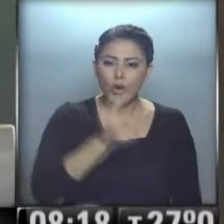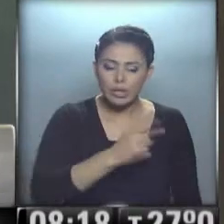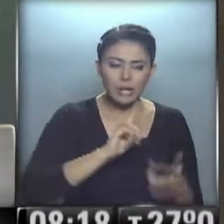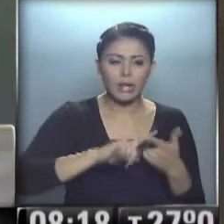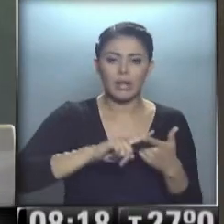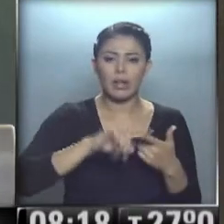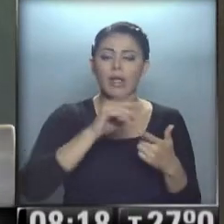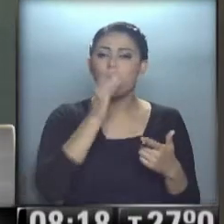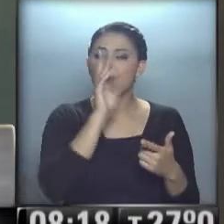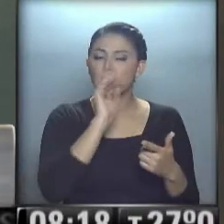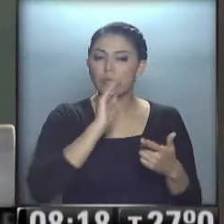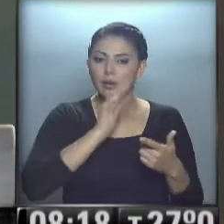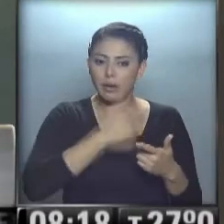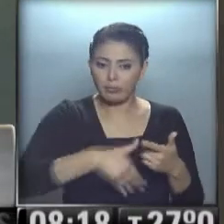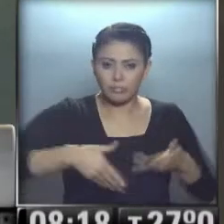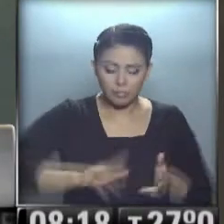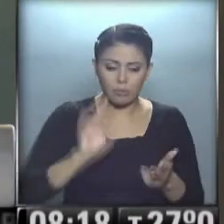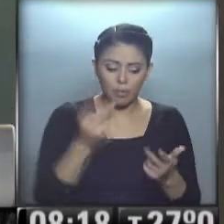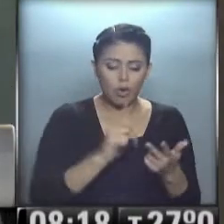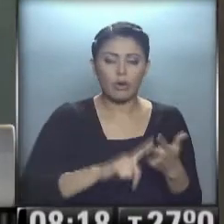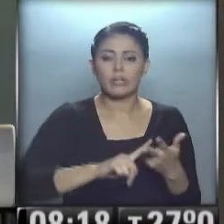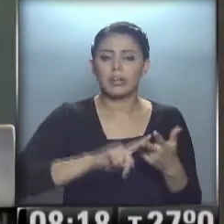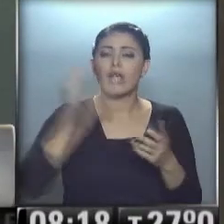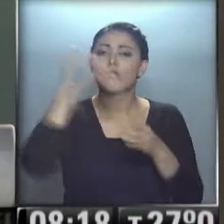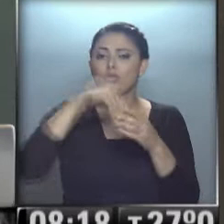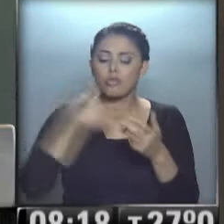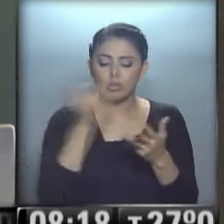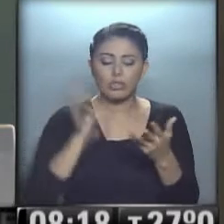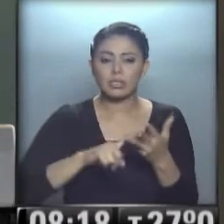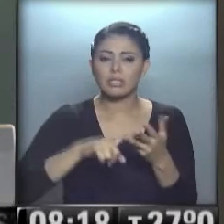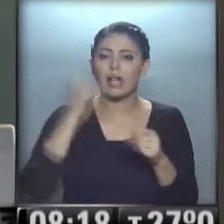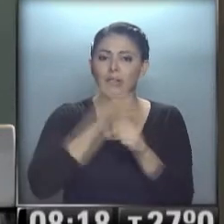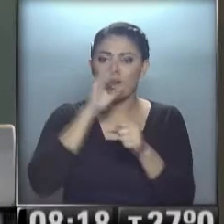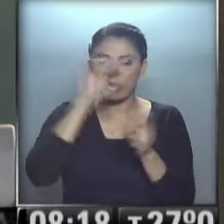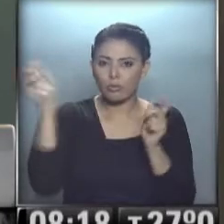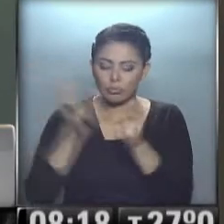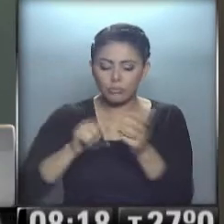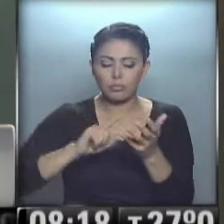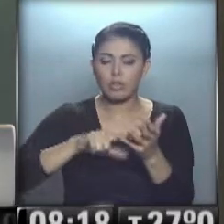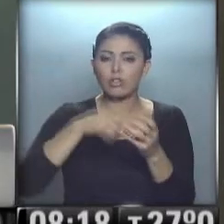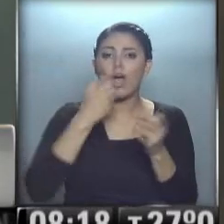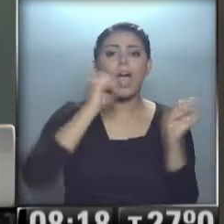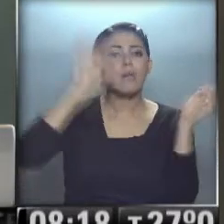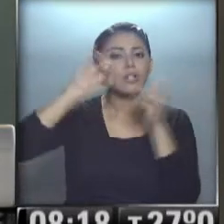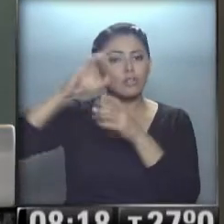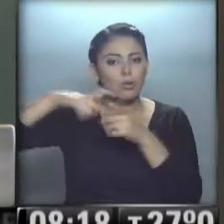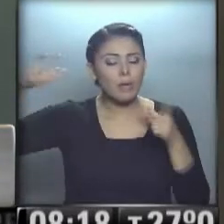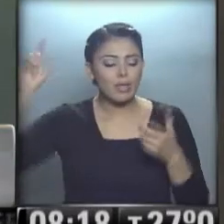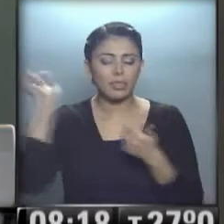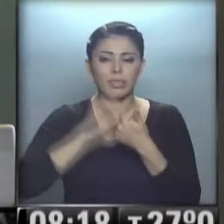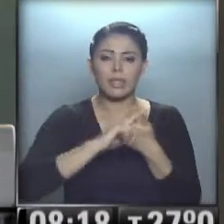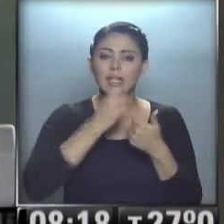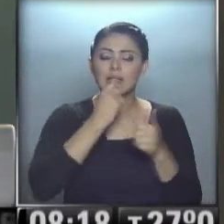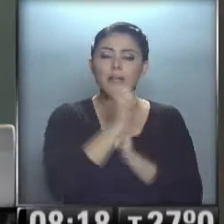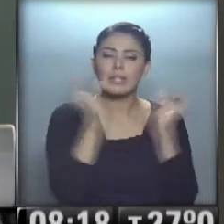materna, sistemas de inclusión social, reducción de informalidad laboral, aumento de exportaciones, incentivos a las pequeñas y